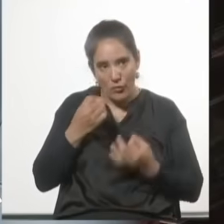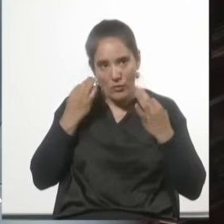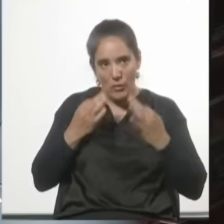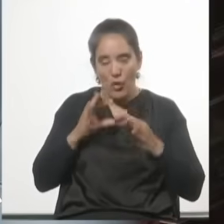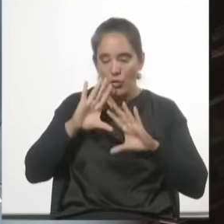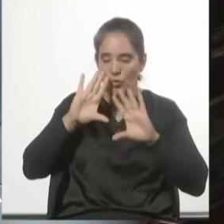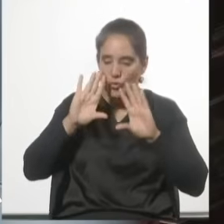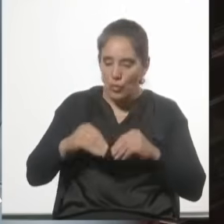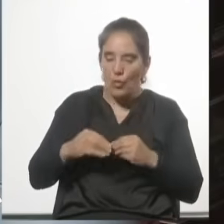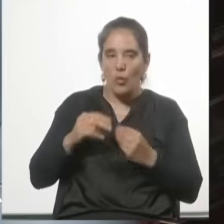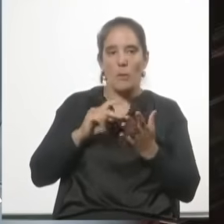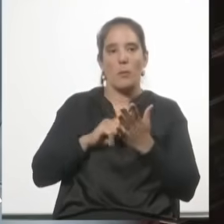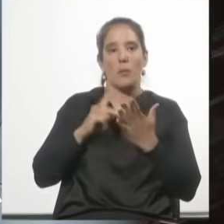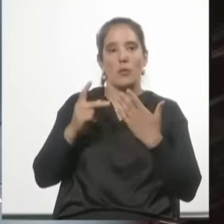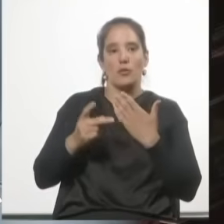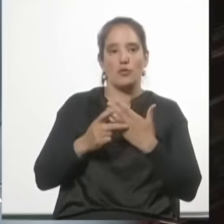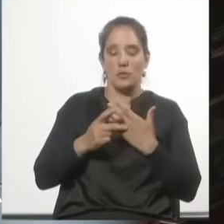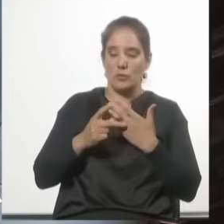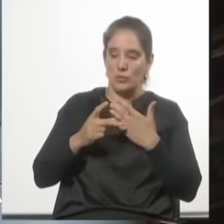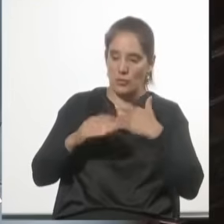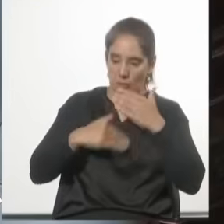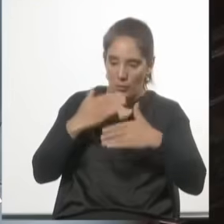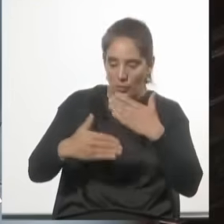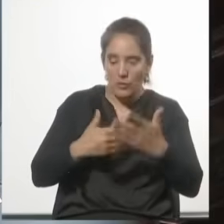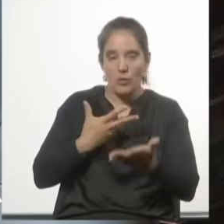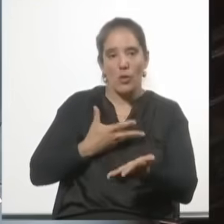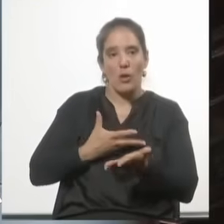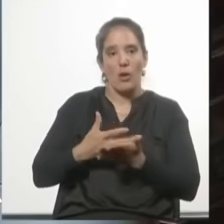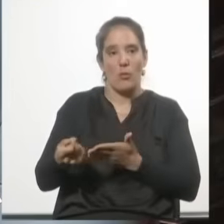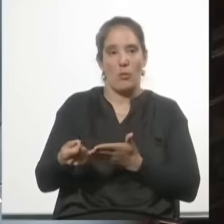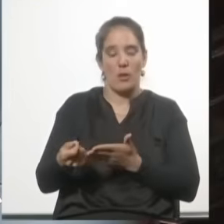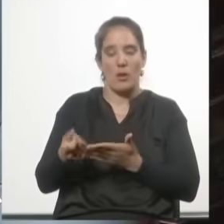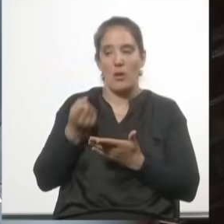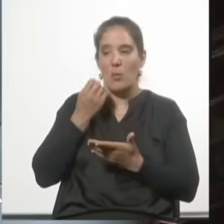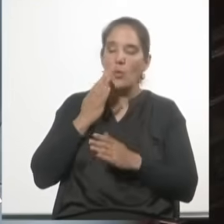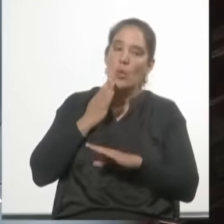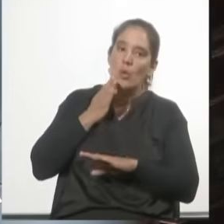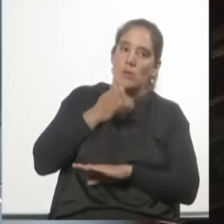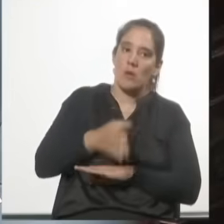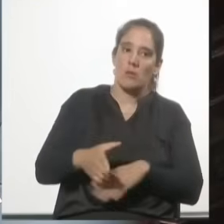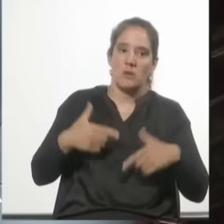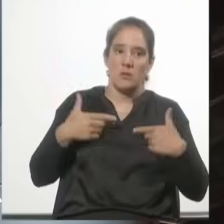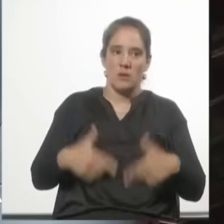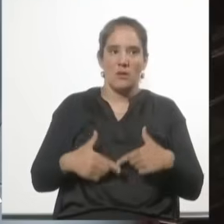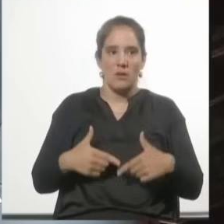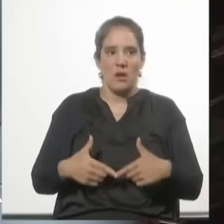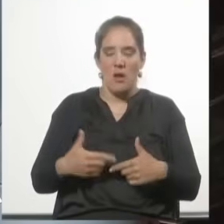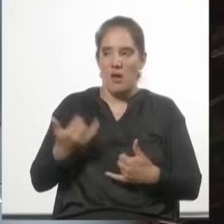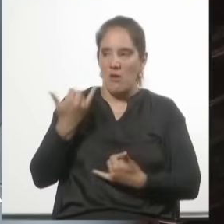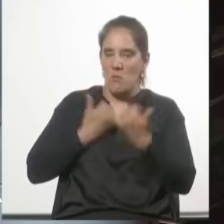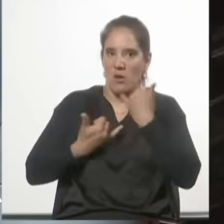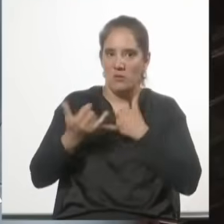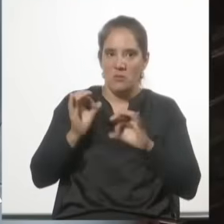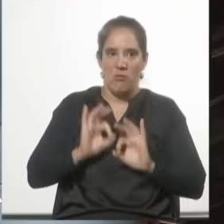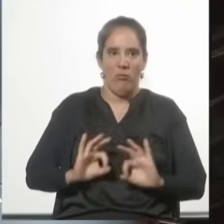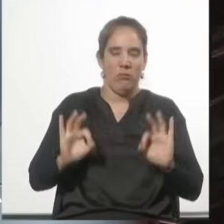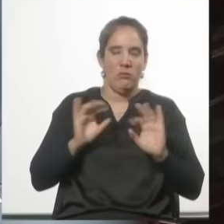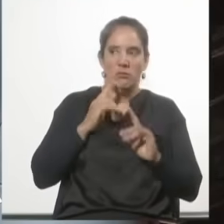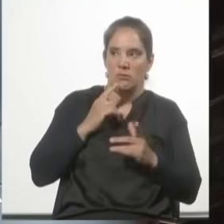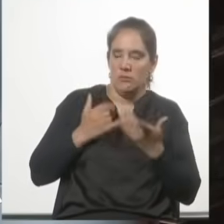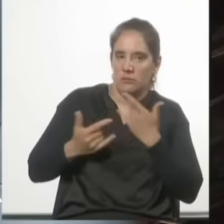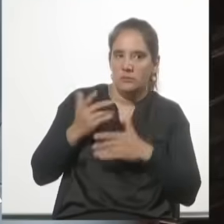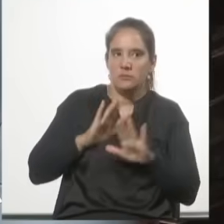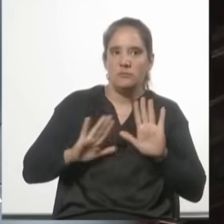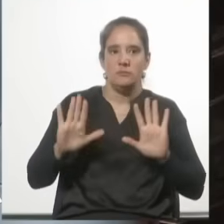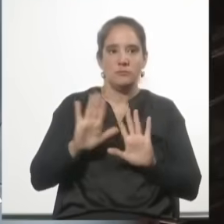todo el proceso de compra, ya que al ingreso al Ministerio mucha de esa información no había sido totalmente